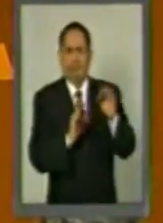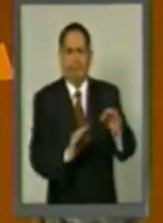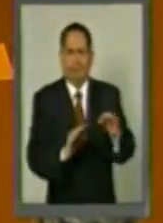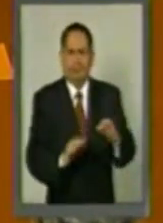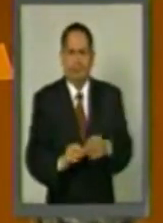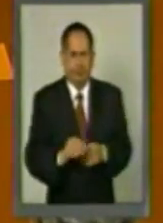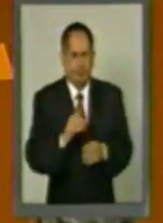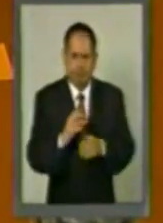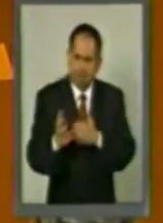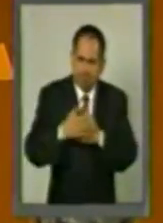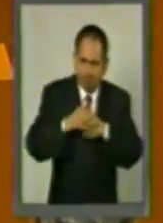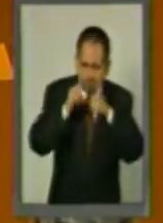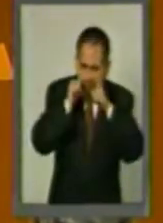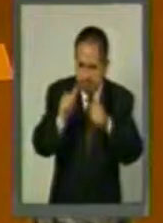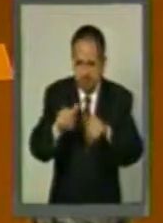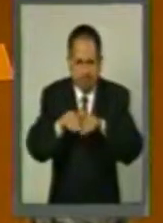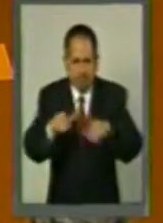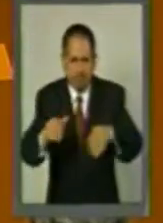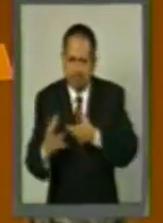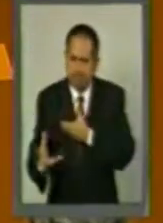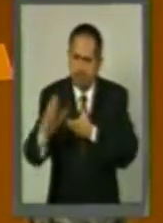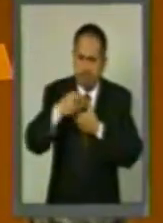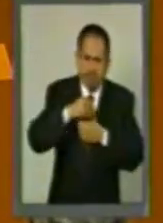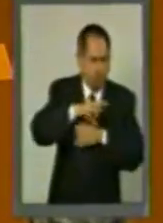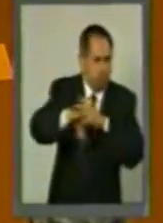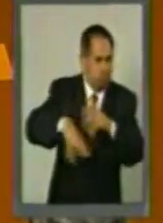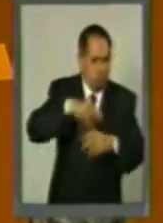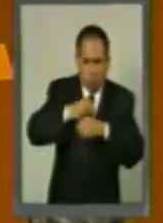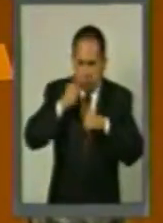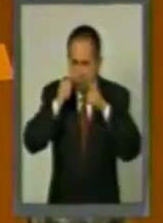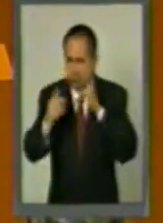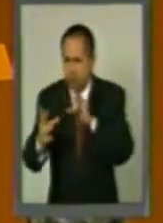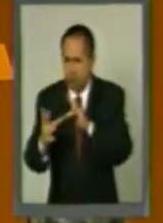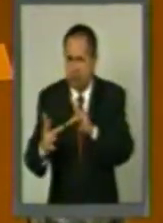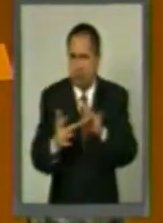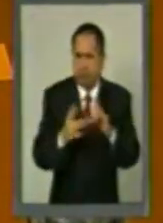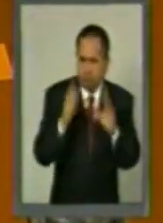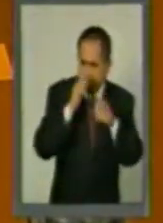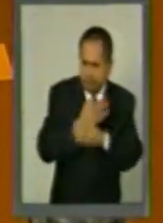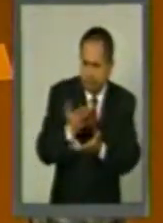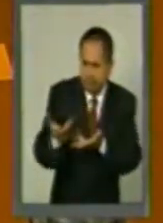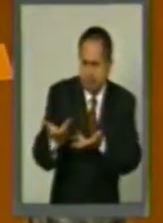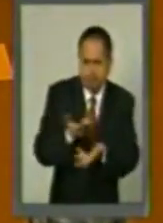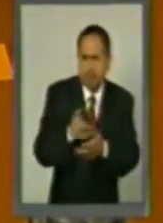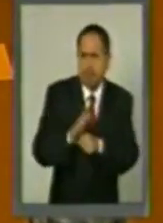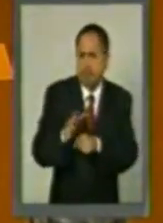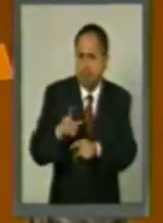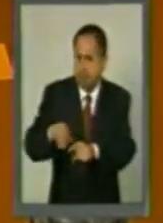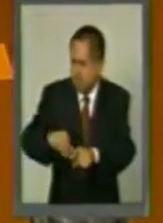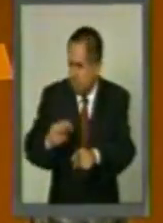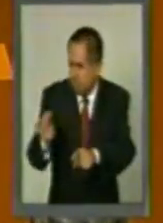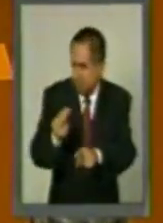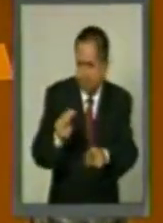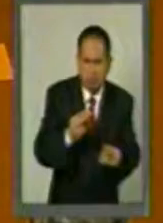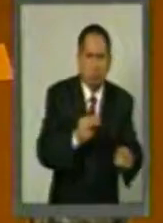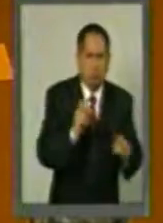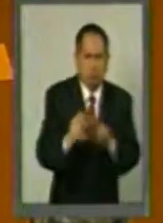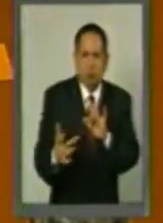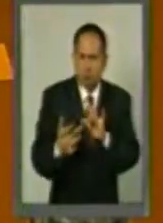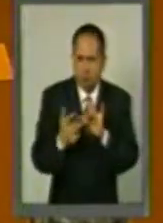de inclusión, un espacio para la conciliación entre intereses diversos e